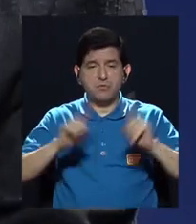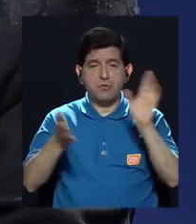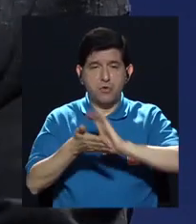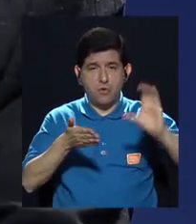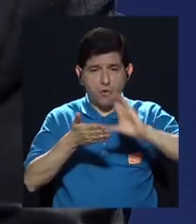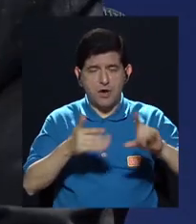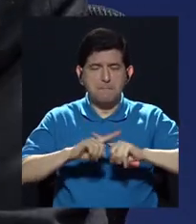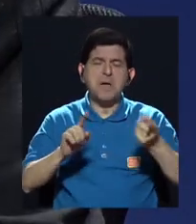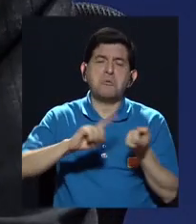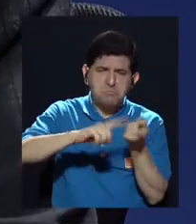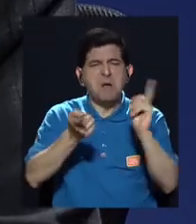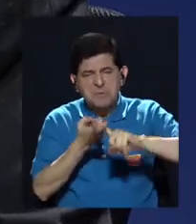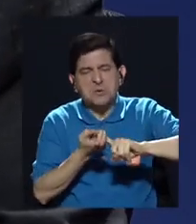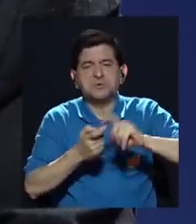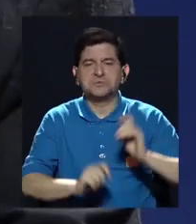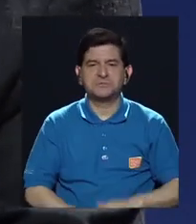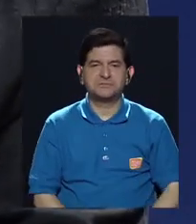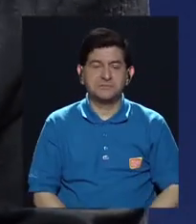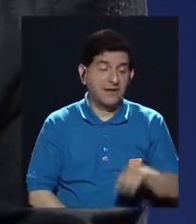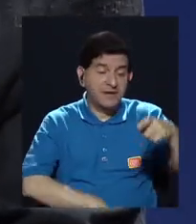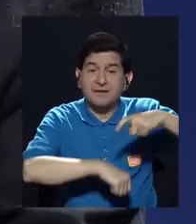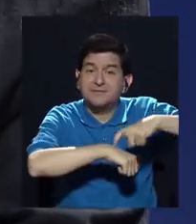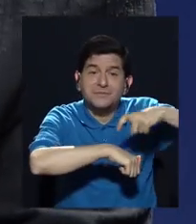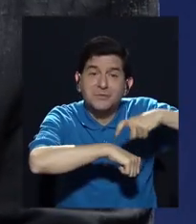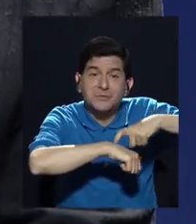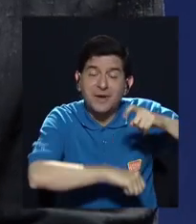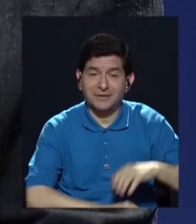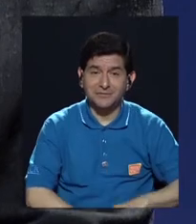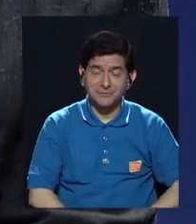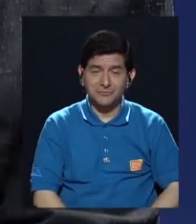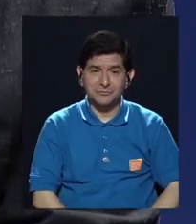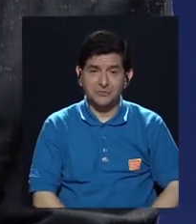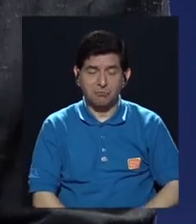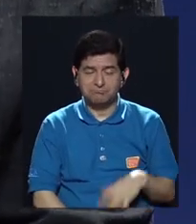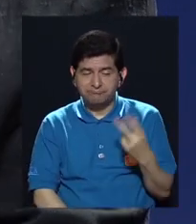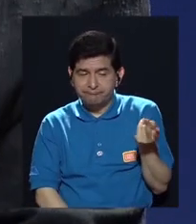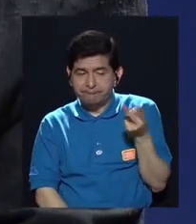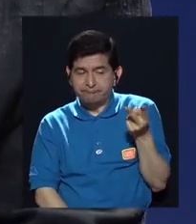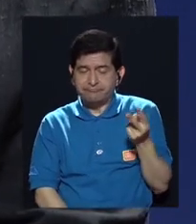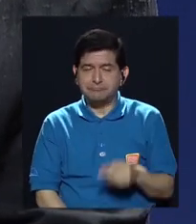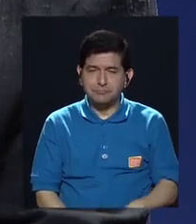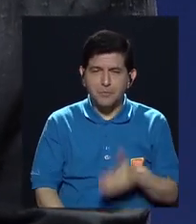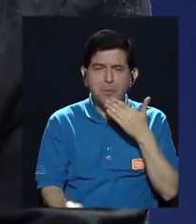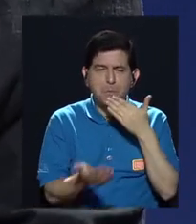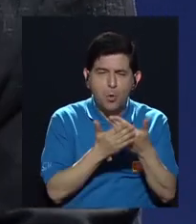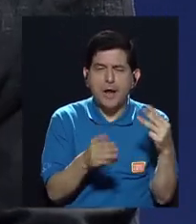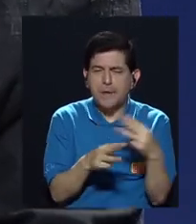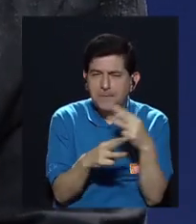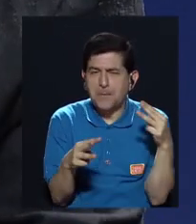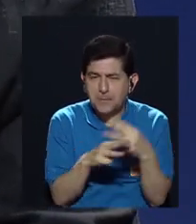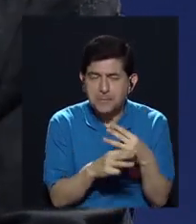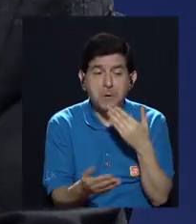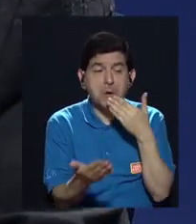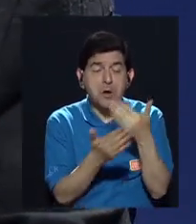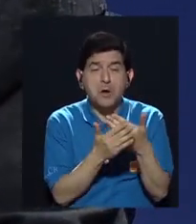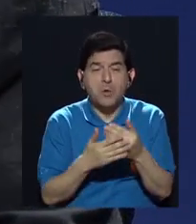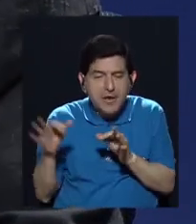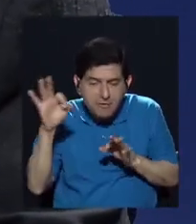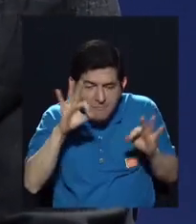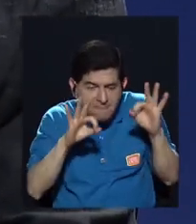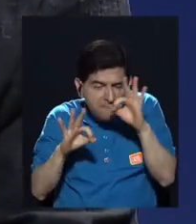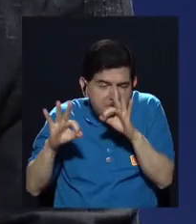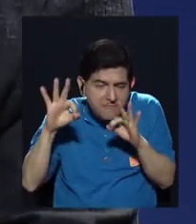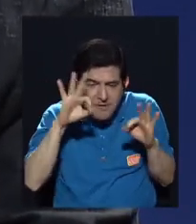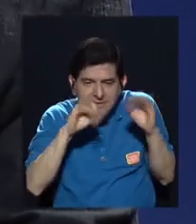colegio diferente, pero son cuates, son amigos. Y en aquel entonces, ellos los dos eran muy buenos en matemáticas y muy buenos